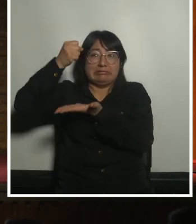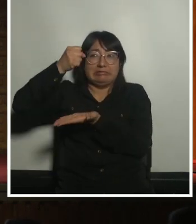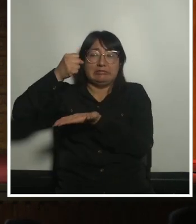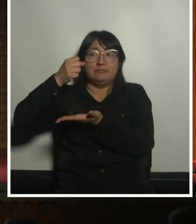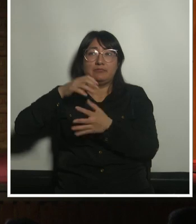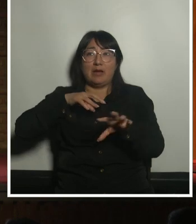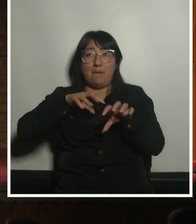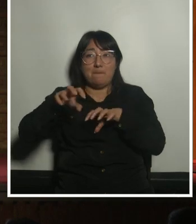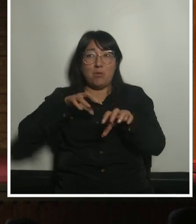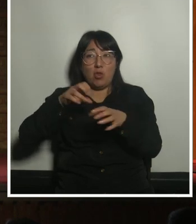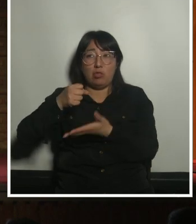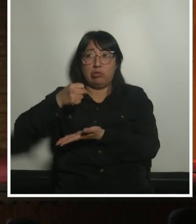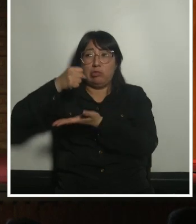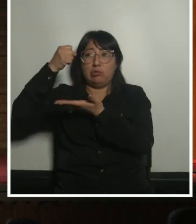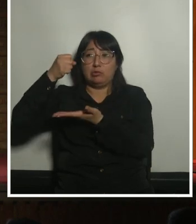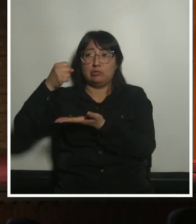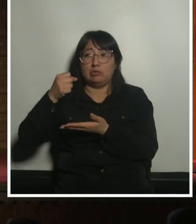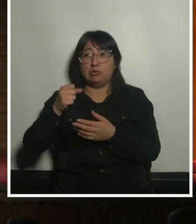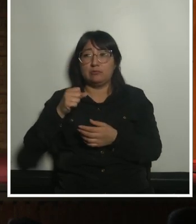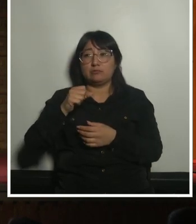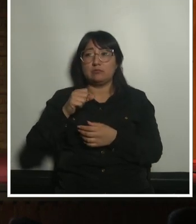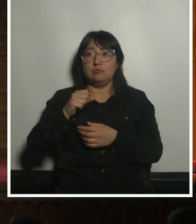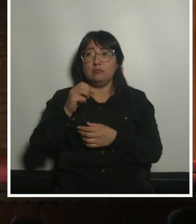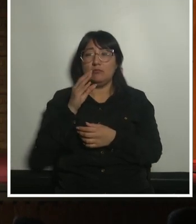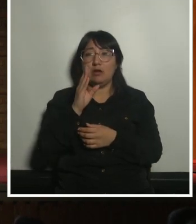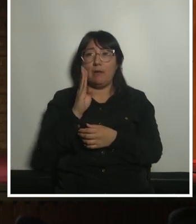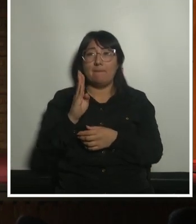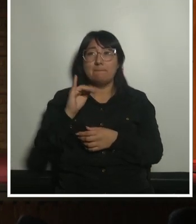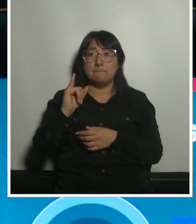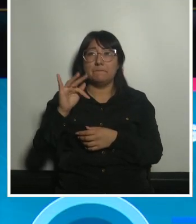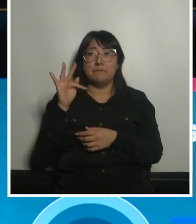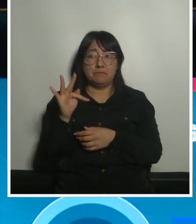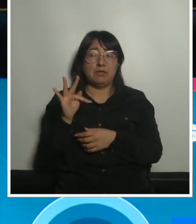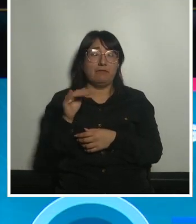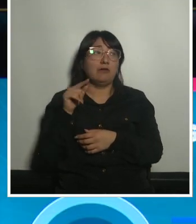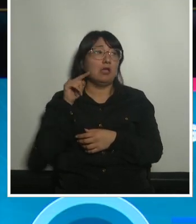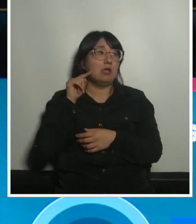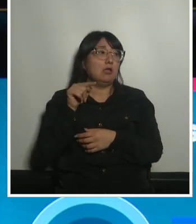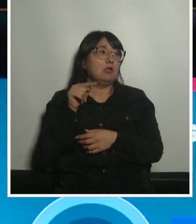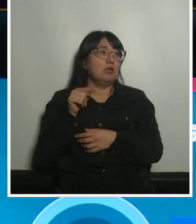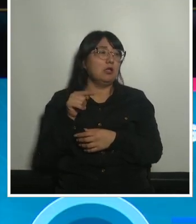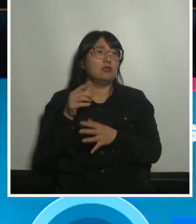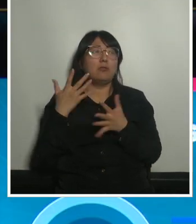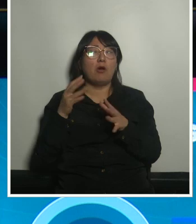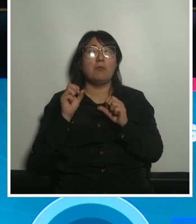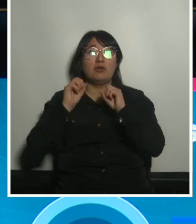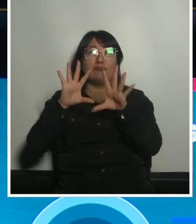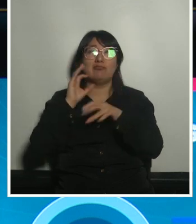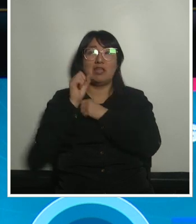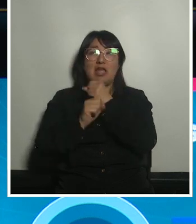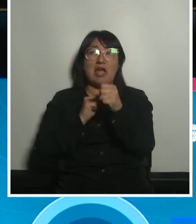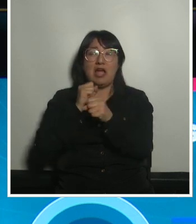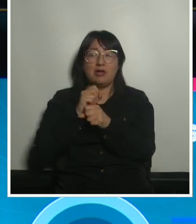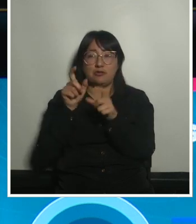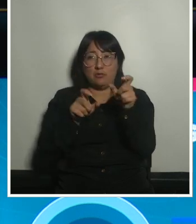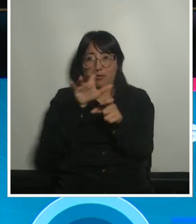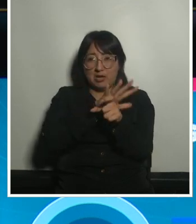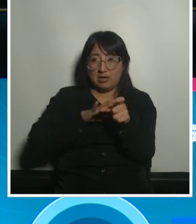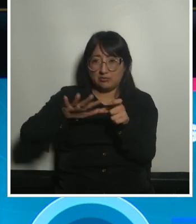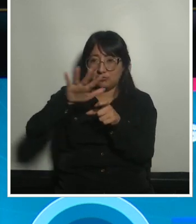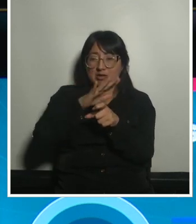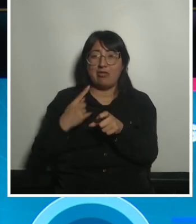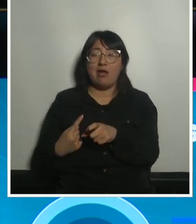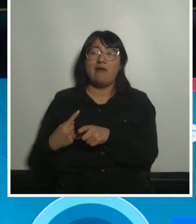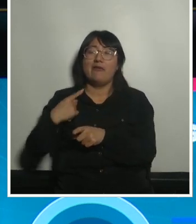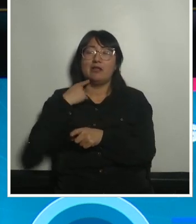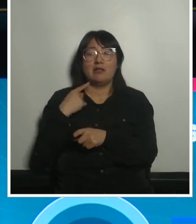Interno Bruto y también un proceso de adaptación y ajuste de por lo menos 10 años para las sociedades que han sido